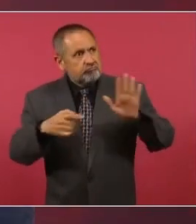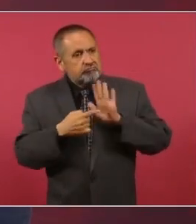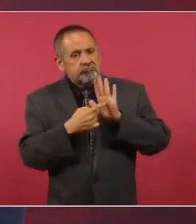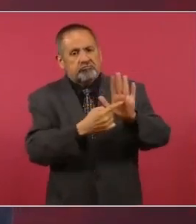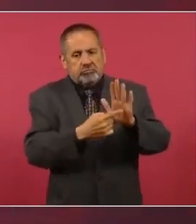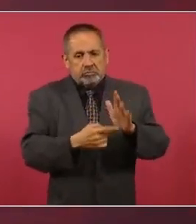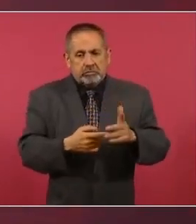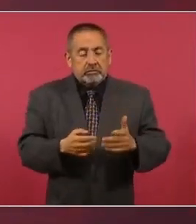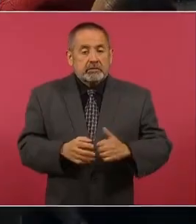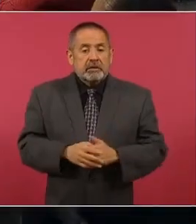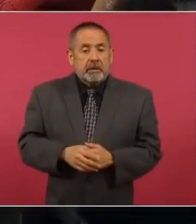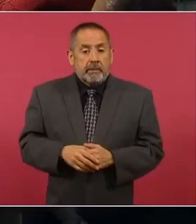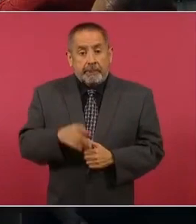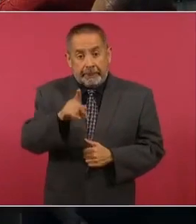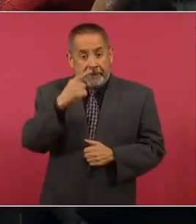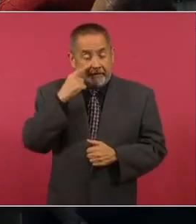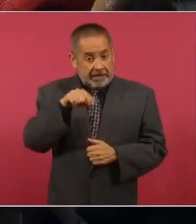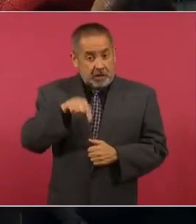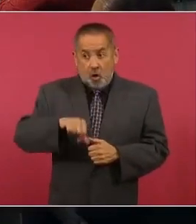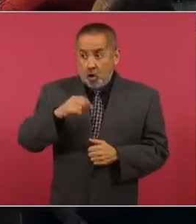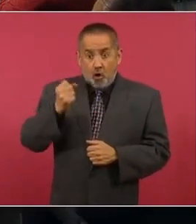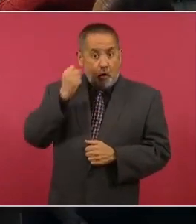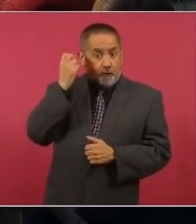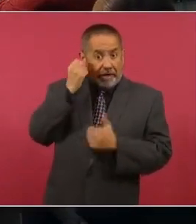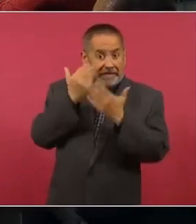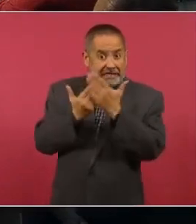Pero ahora fíjense que la mañanera la ven